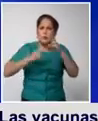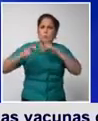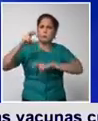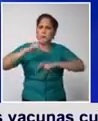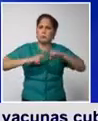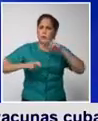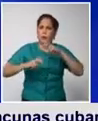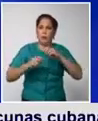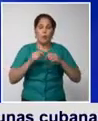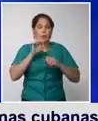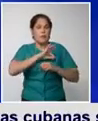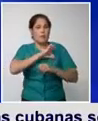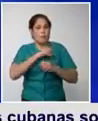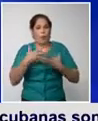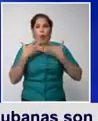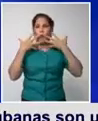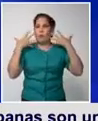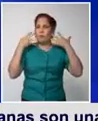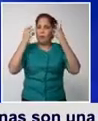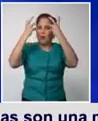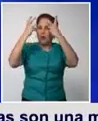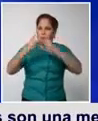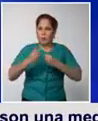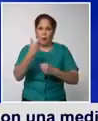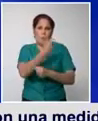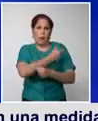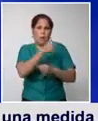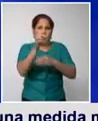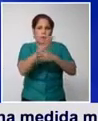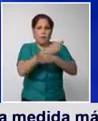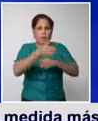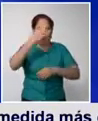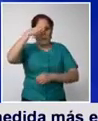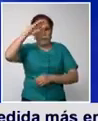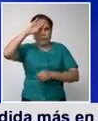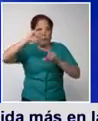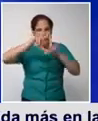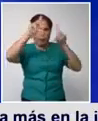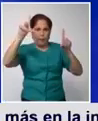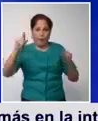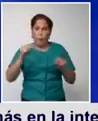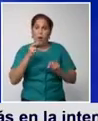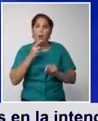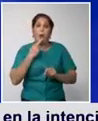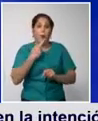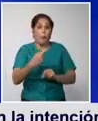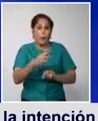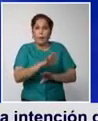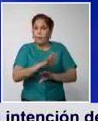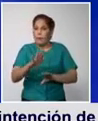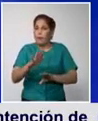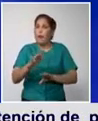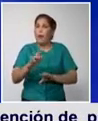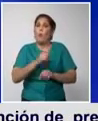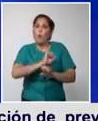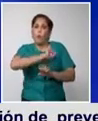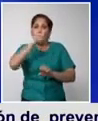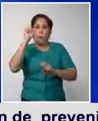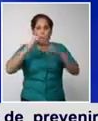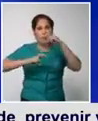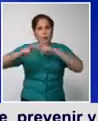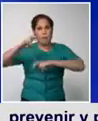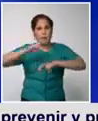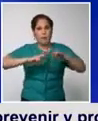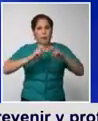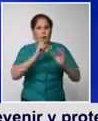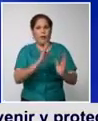muy contentos con los resultados de estos candidatos vacunales, con la respuesta que ya hemos obtenido en los estudios fase